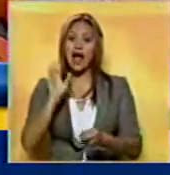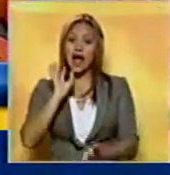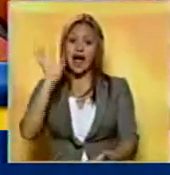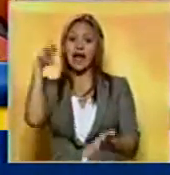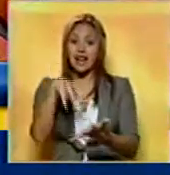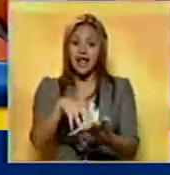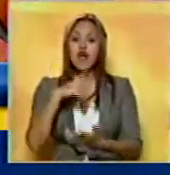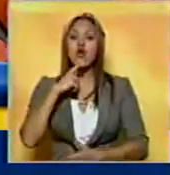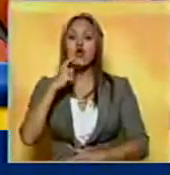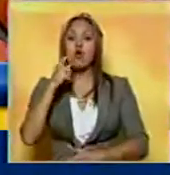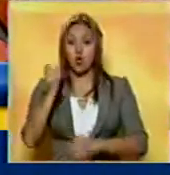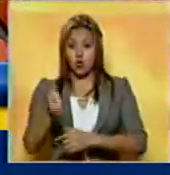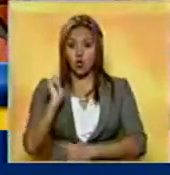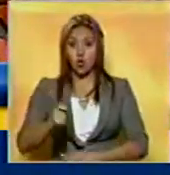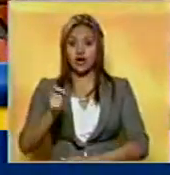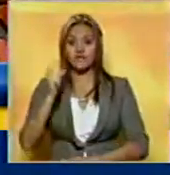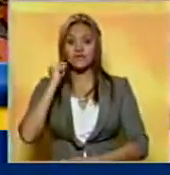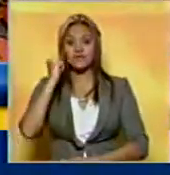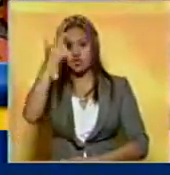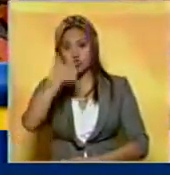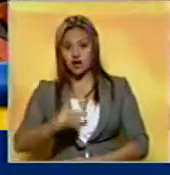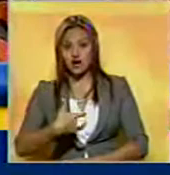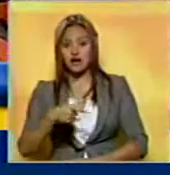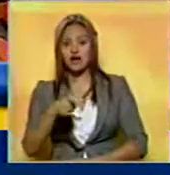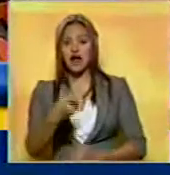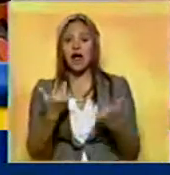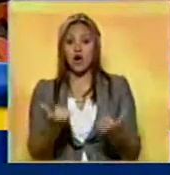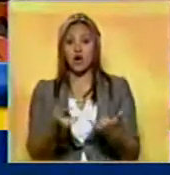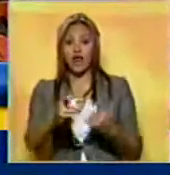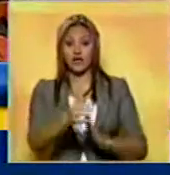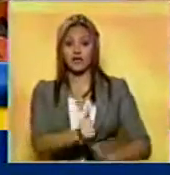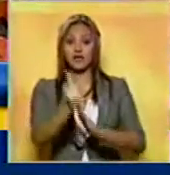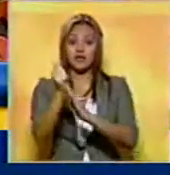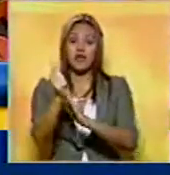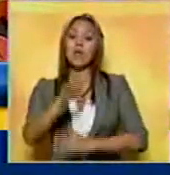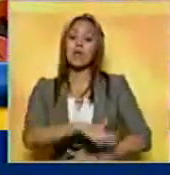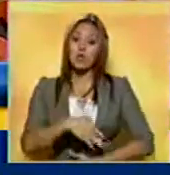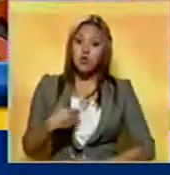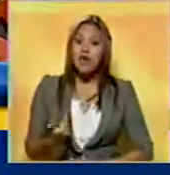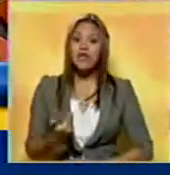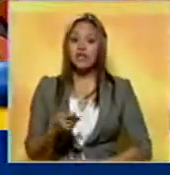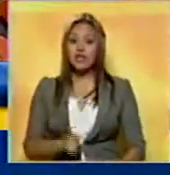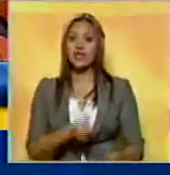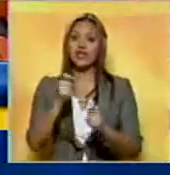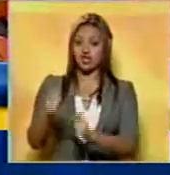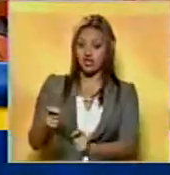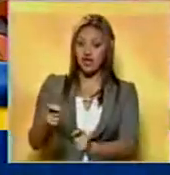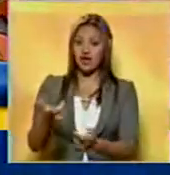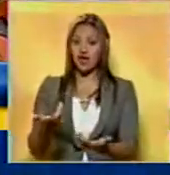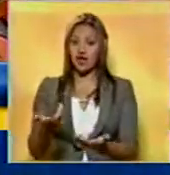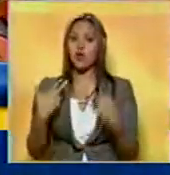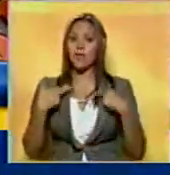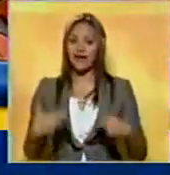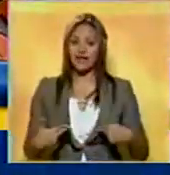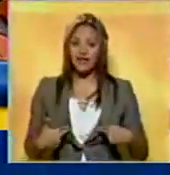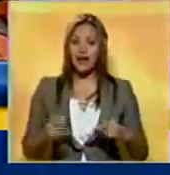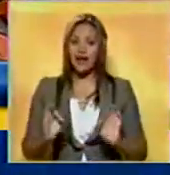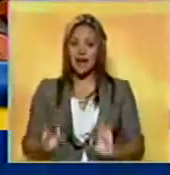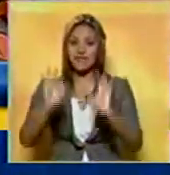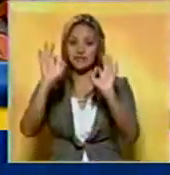Aragua, la juez Adams, que lleva el caso de Iván para poder otorgar la medida humanitaria,